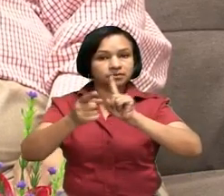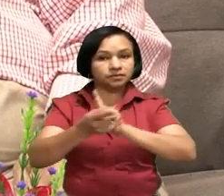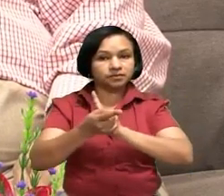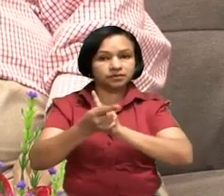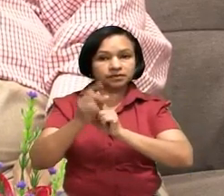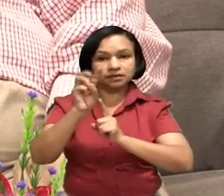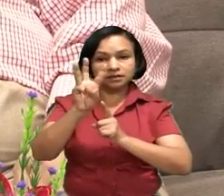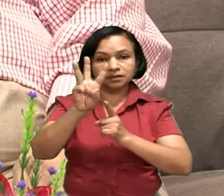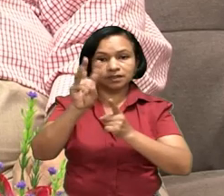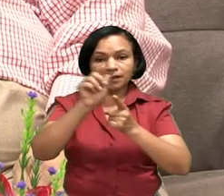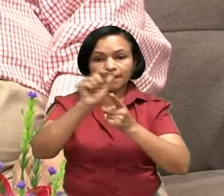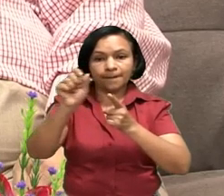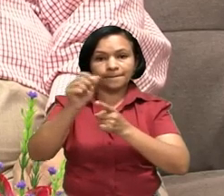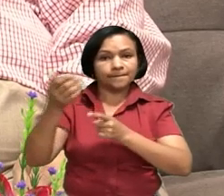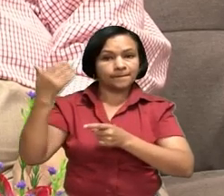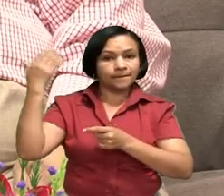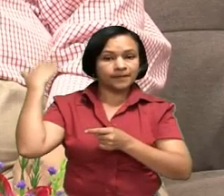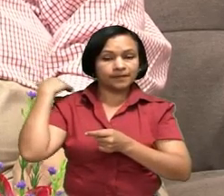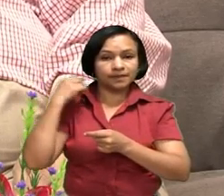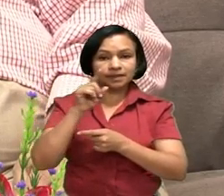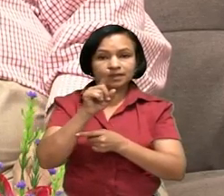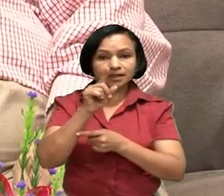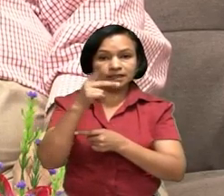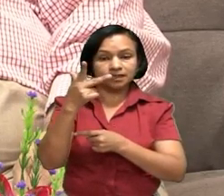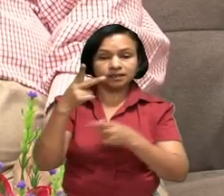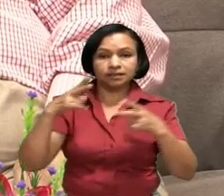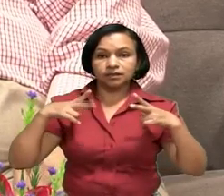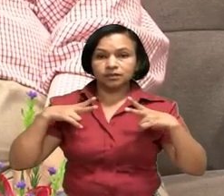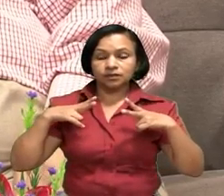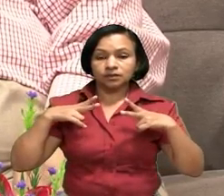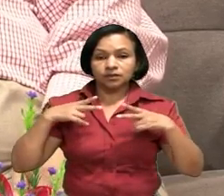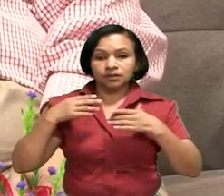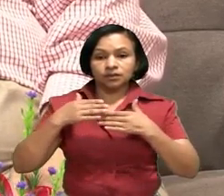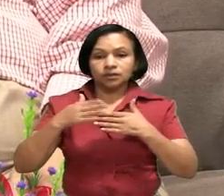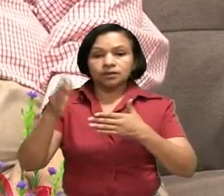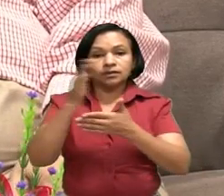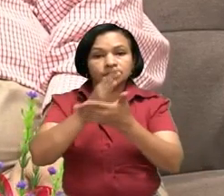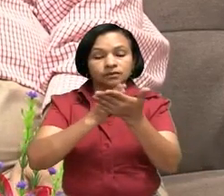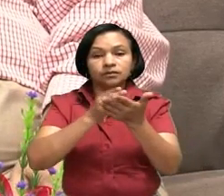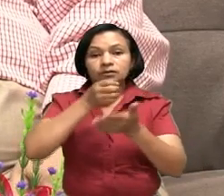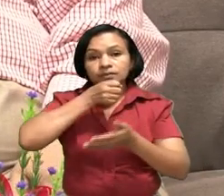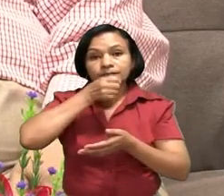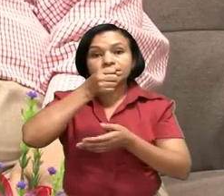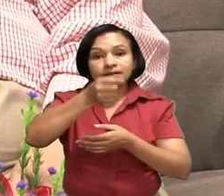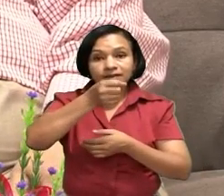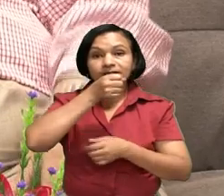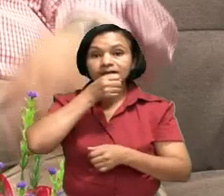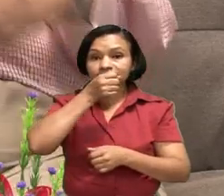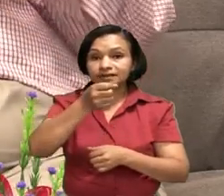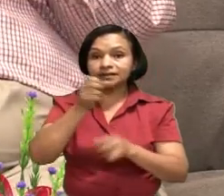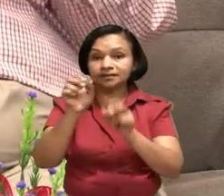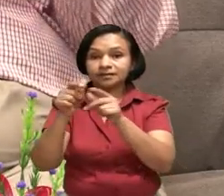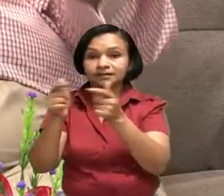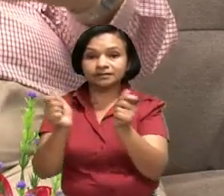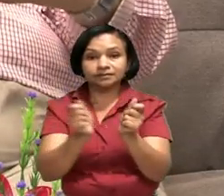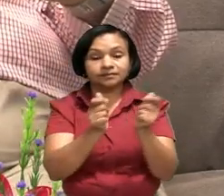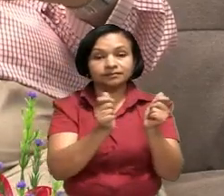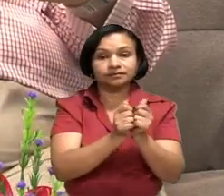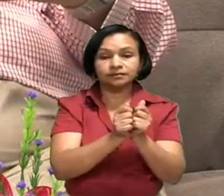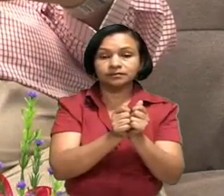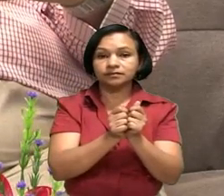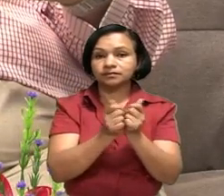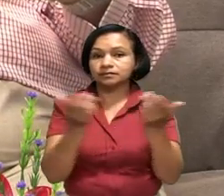tres meses posteriores al 18 de abril algún sector del periodismo tremendo hizo